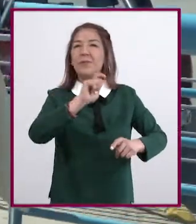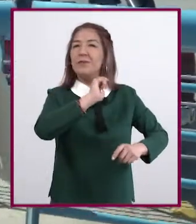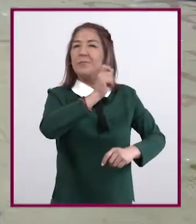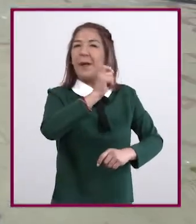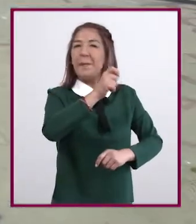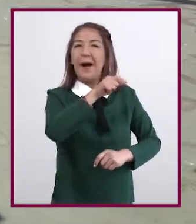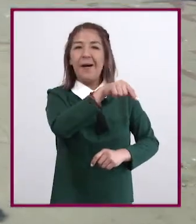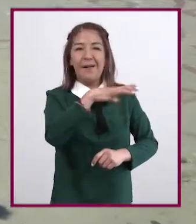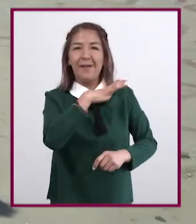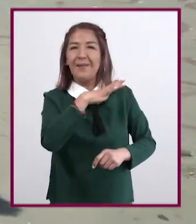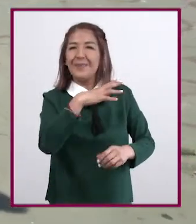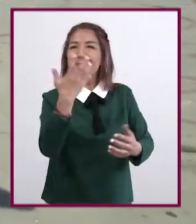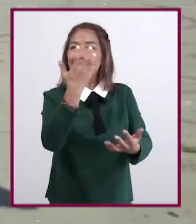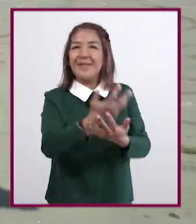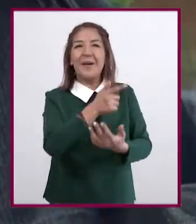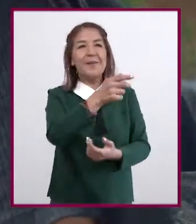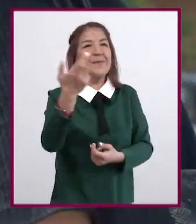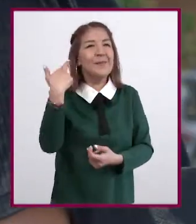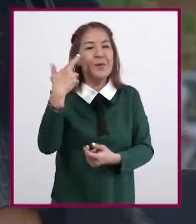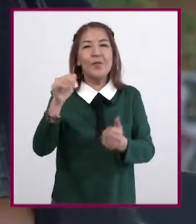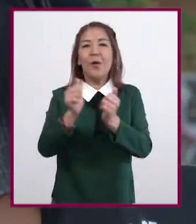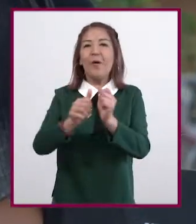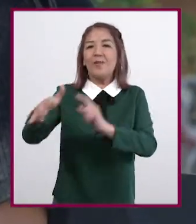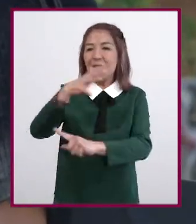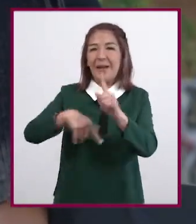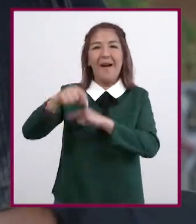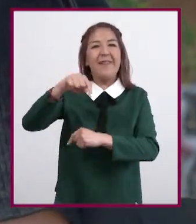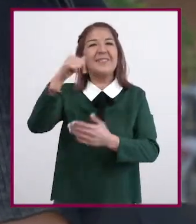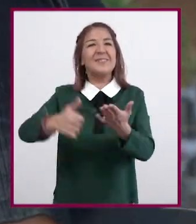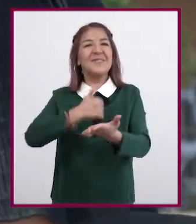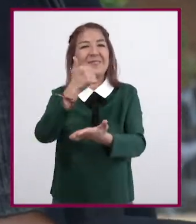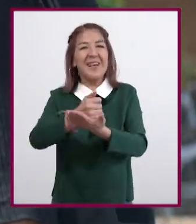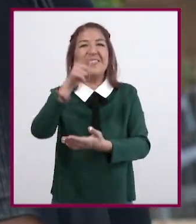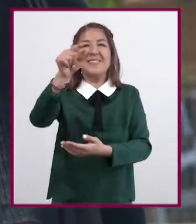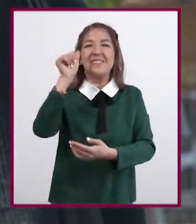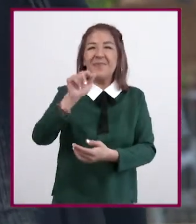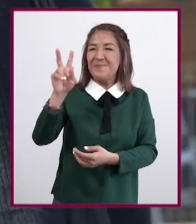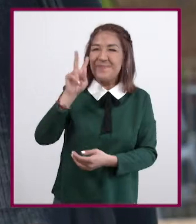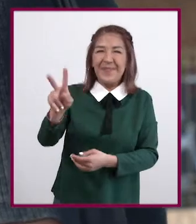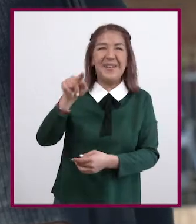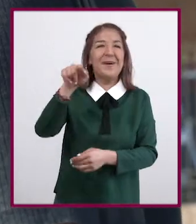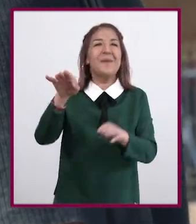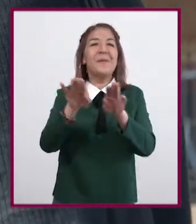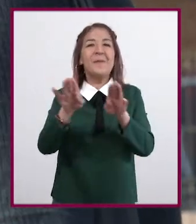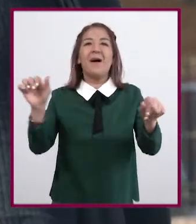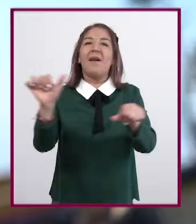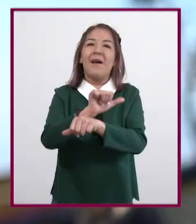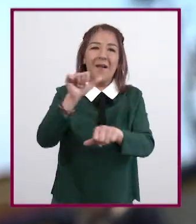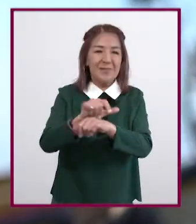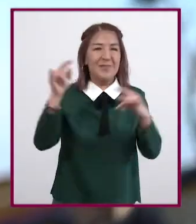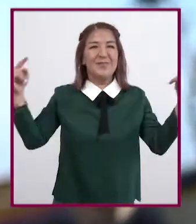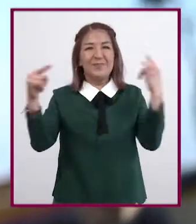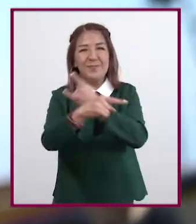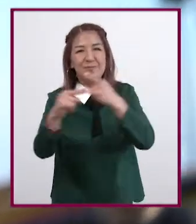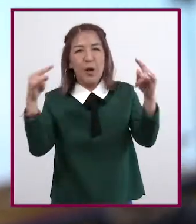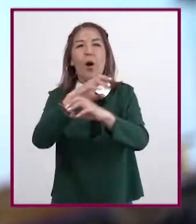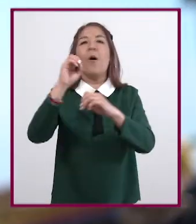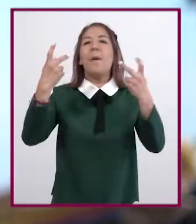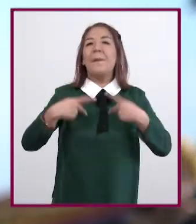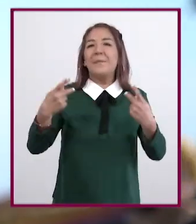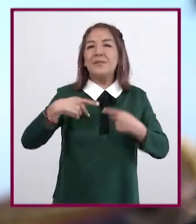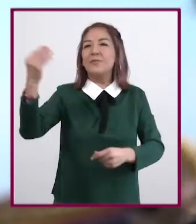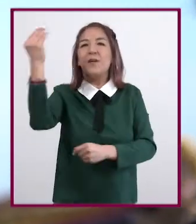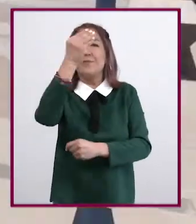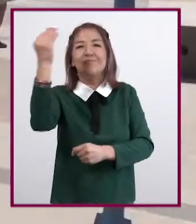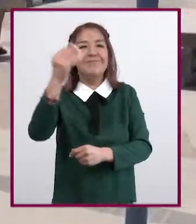de usar los paisajes urbanos o todos estos ruidos que escuchamos en la ciudad de los coches o de los vendedores